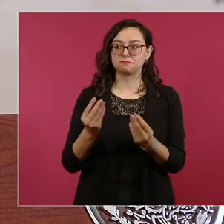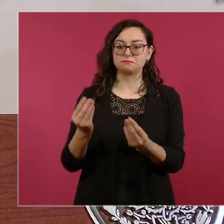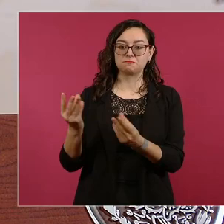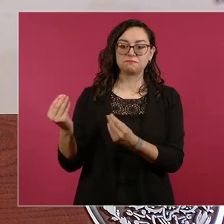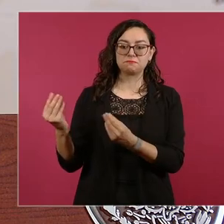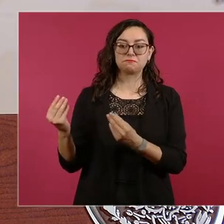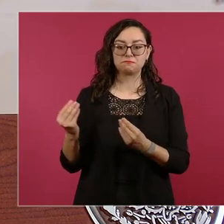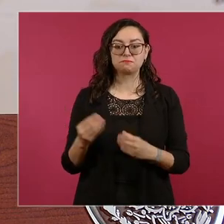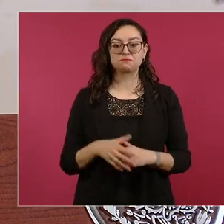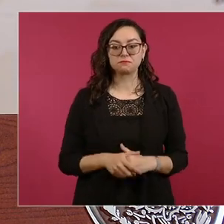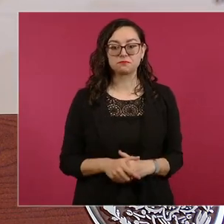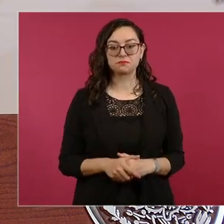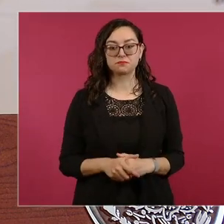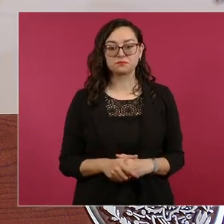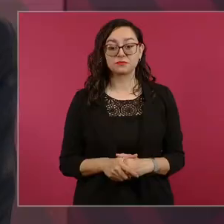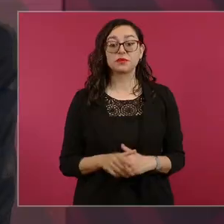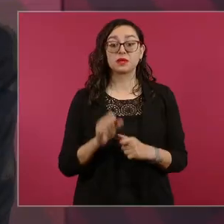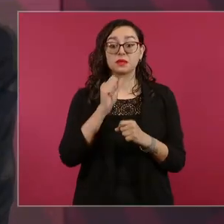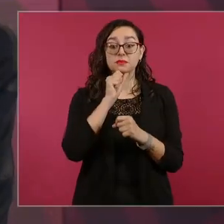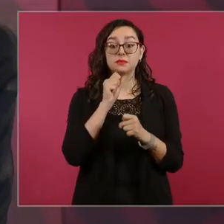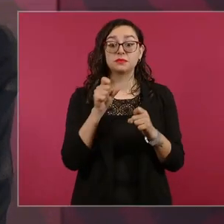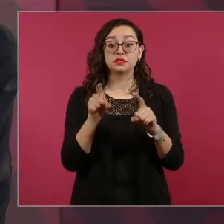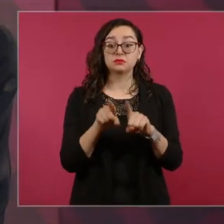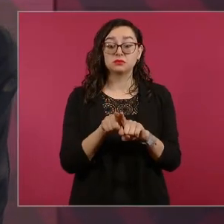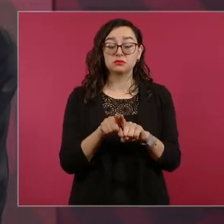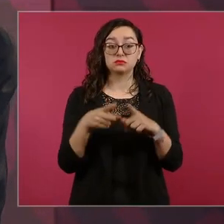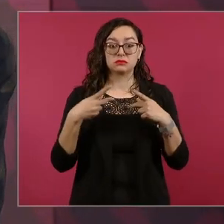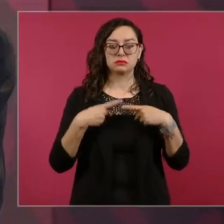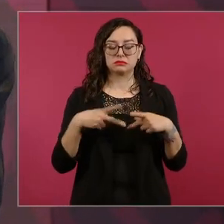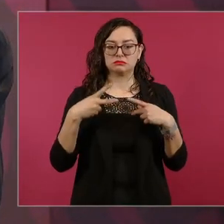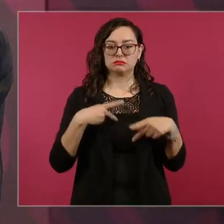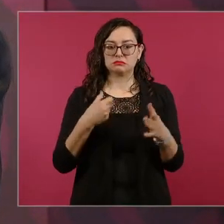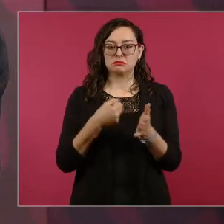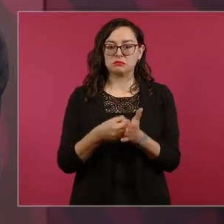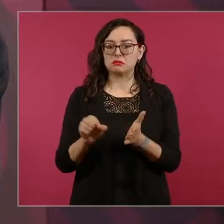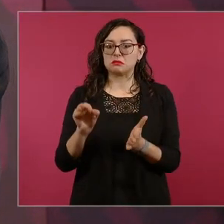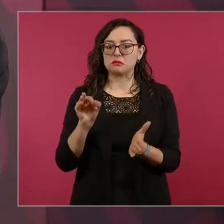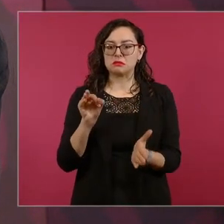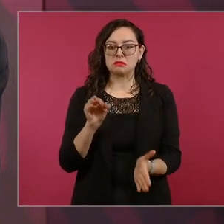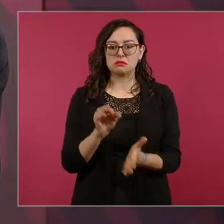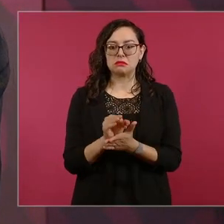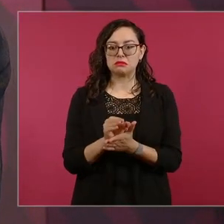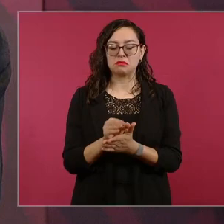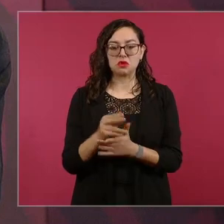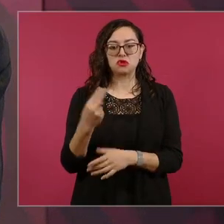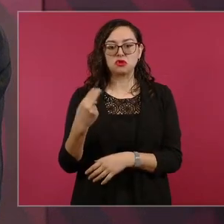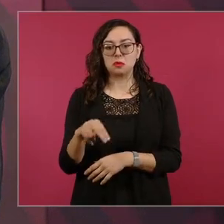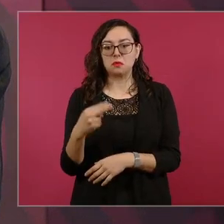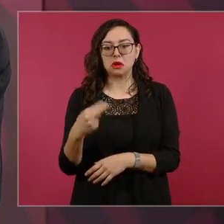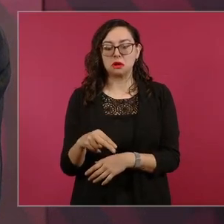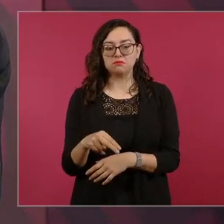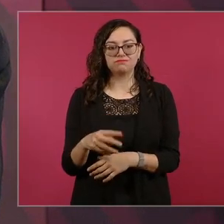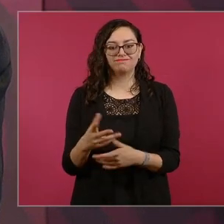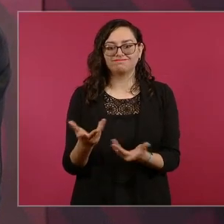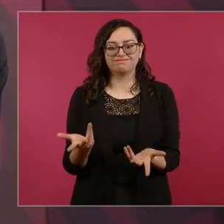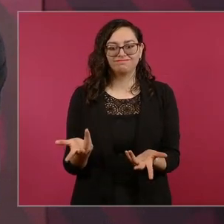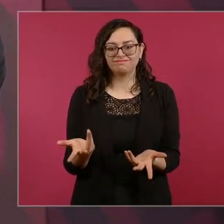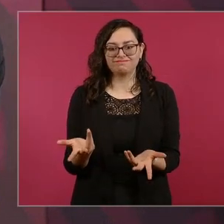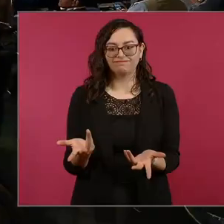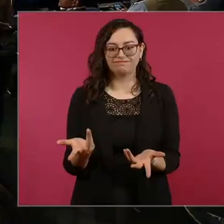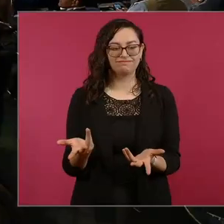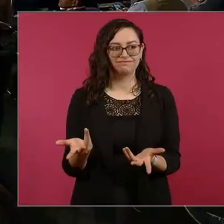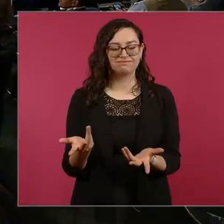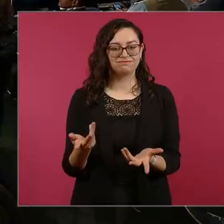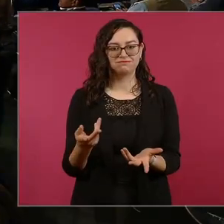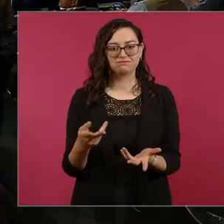hay muchos héroes anónimos, muchos héroes anónimos a los que siempre